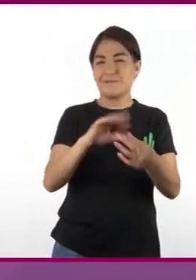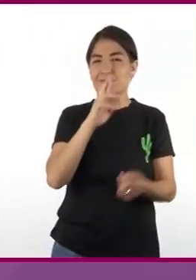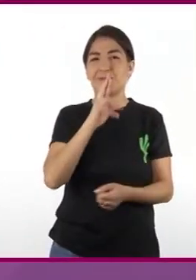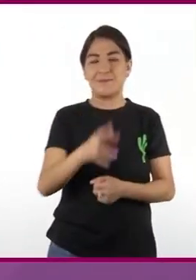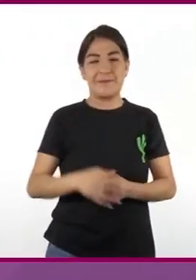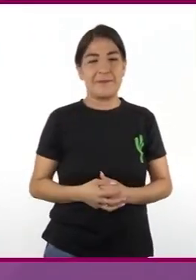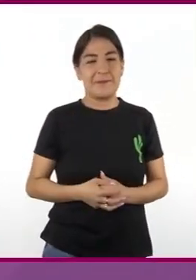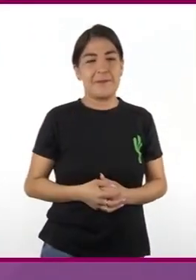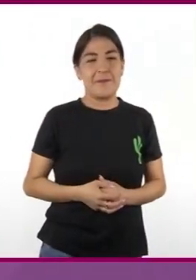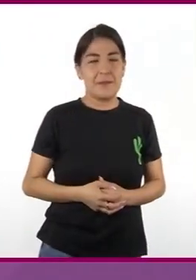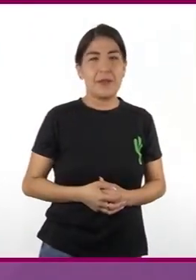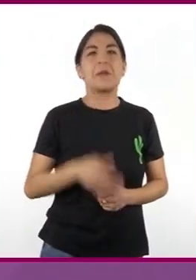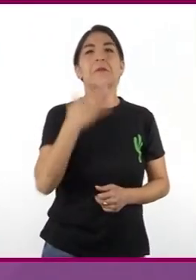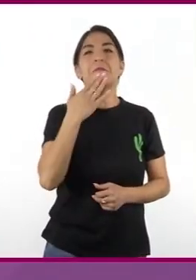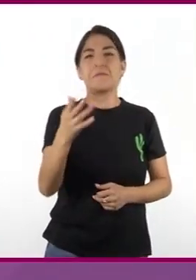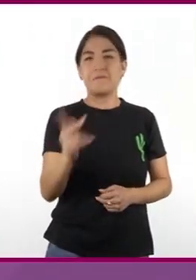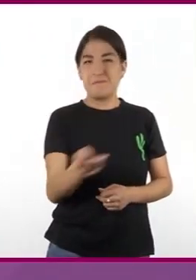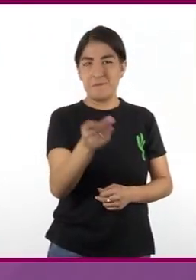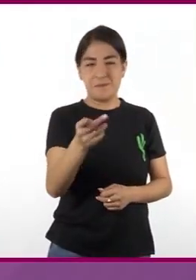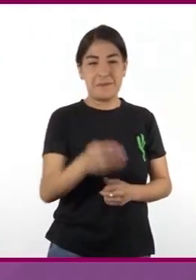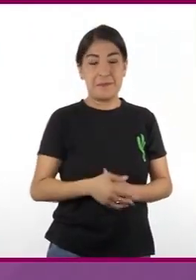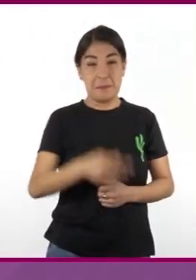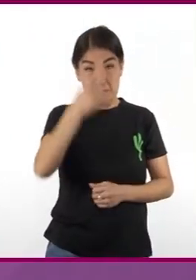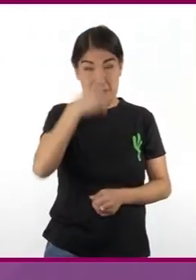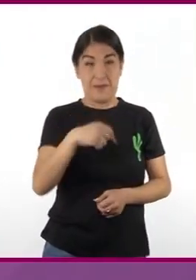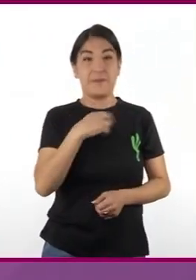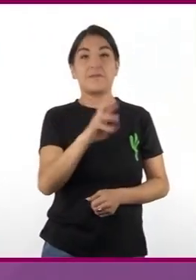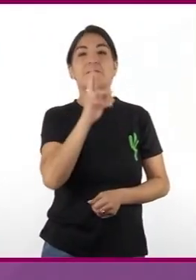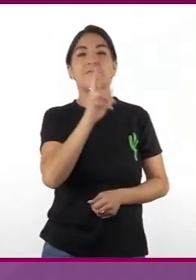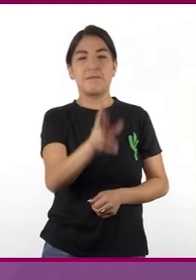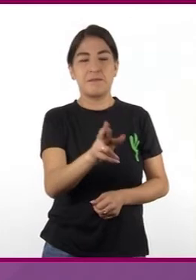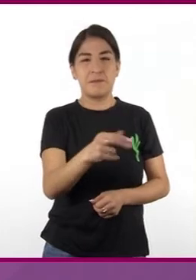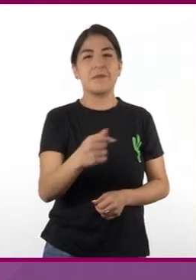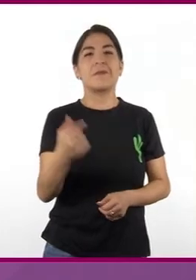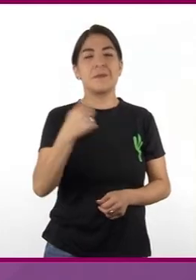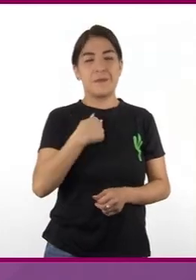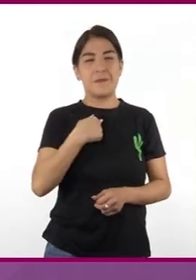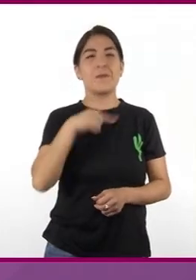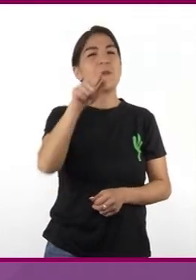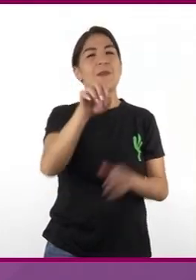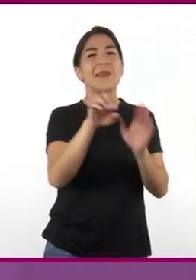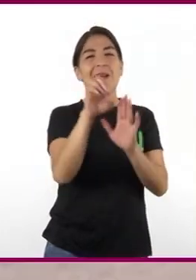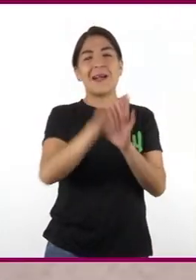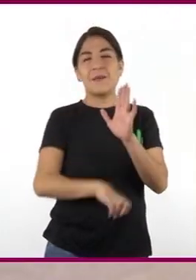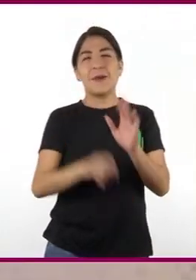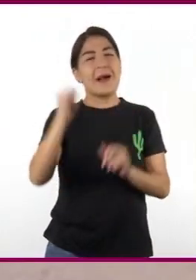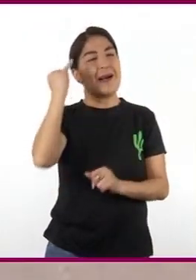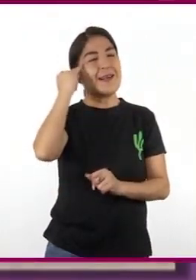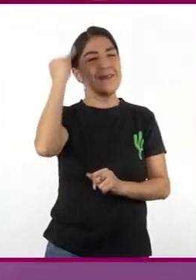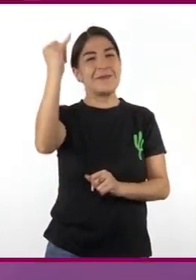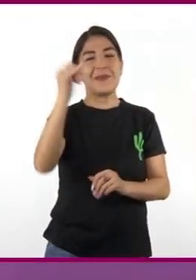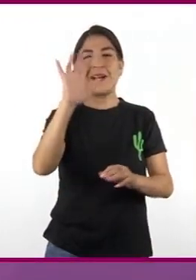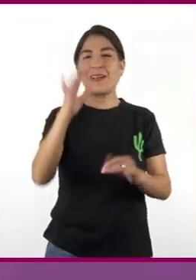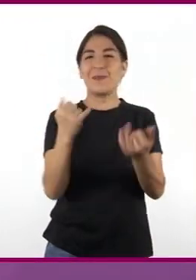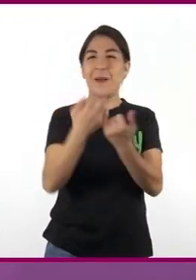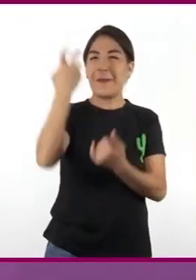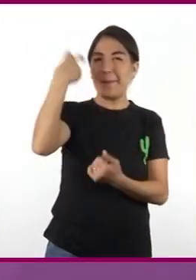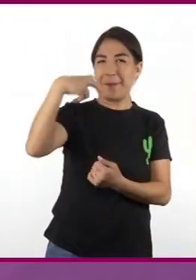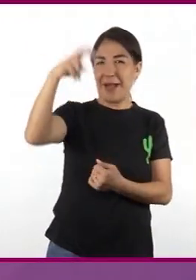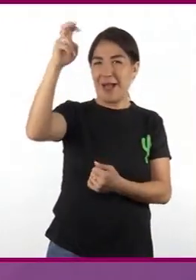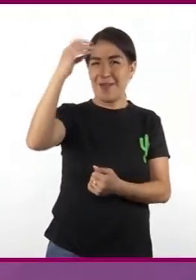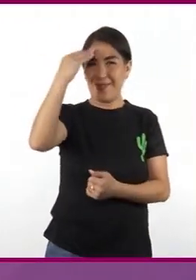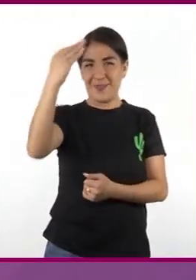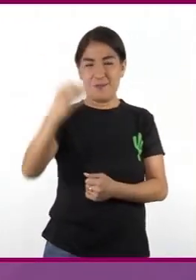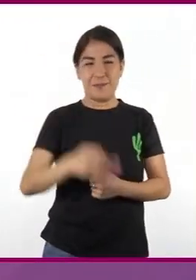Es una muy buena pregunta. Para responderla, les propongo viajar en el tiempo. Durante el